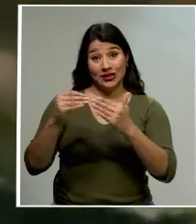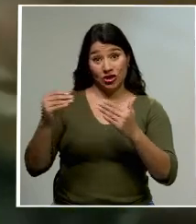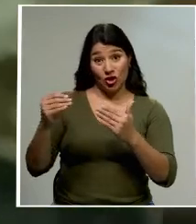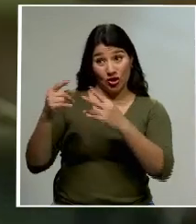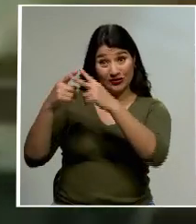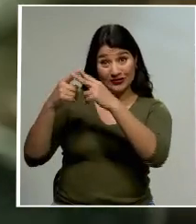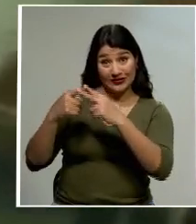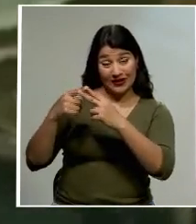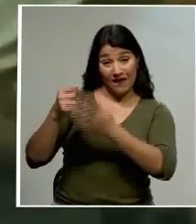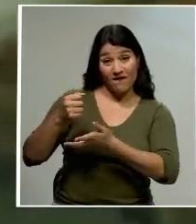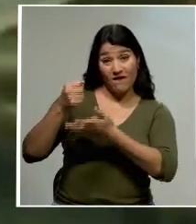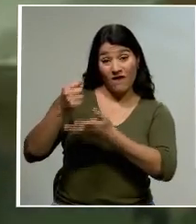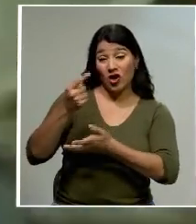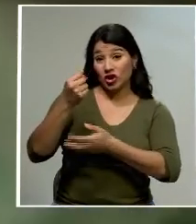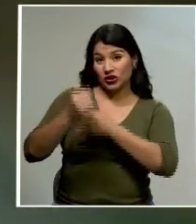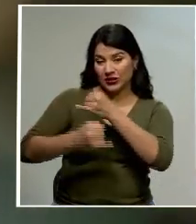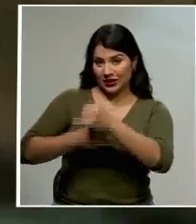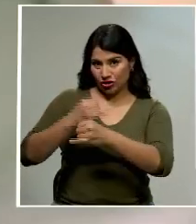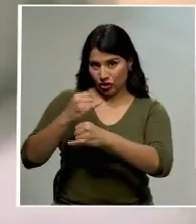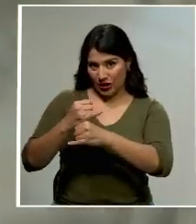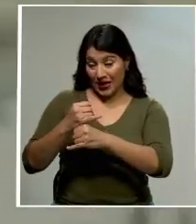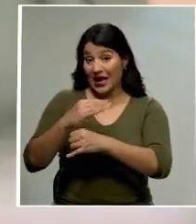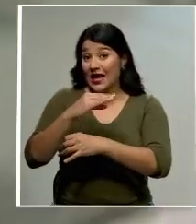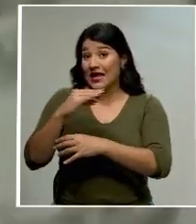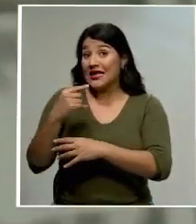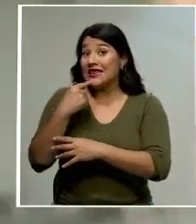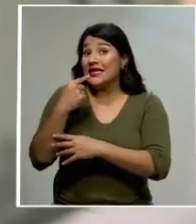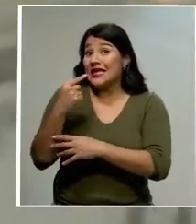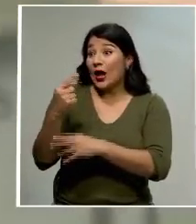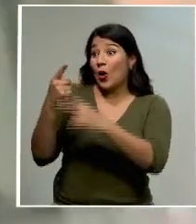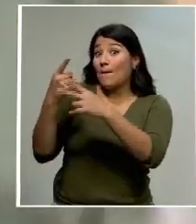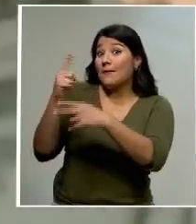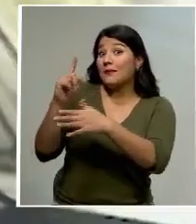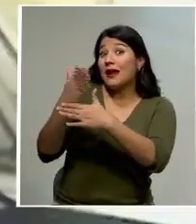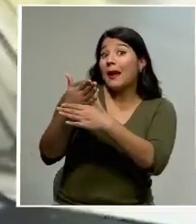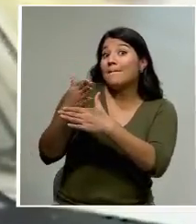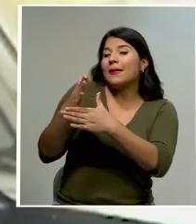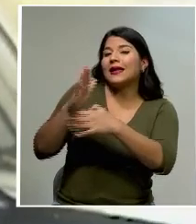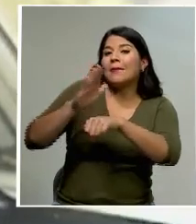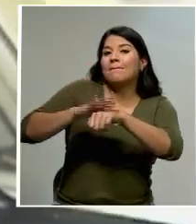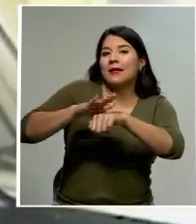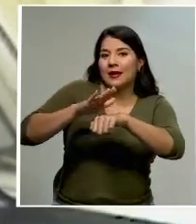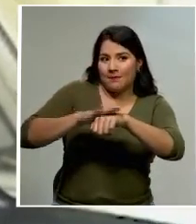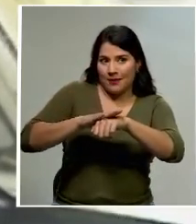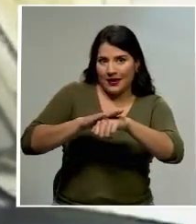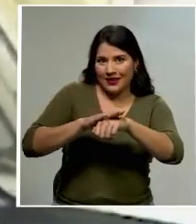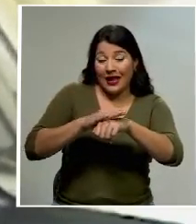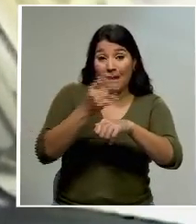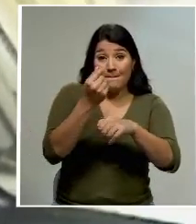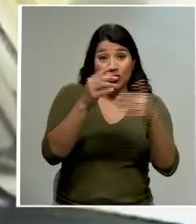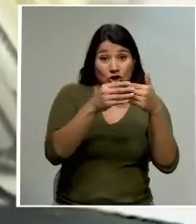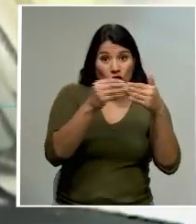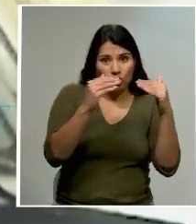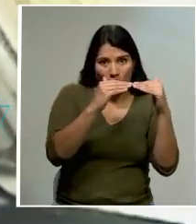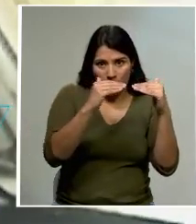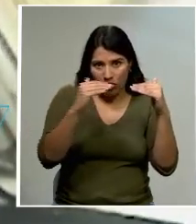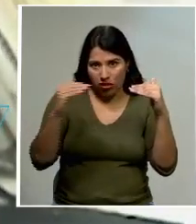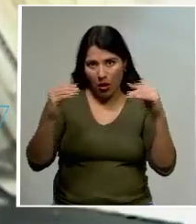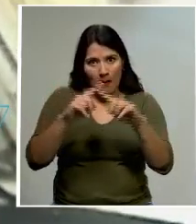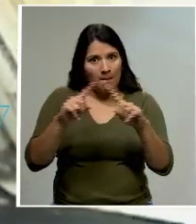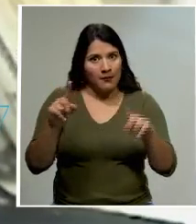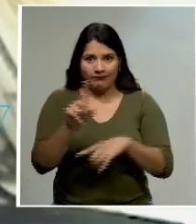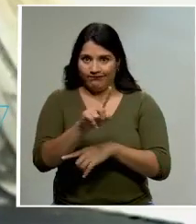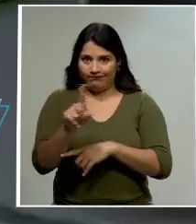Monetario Internacional y se esperaba que este llegara a generar un poco de estabilidad en el tipo de cambio, el dólar continúa subiendo su